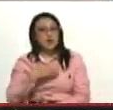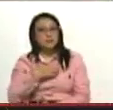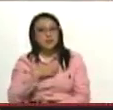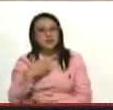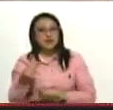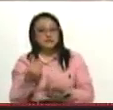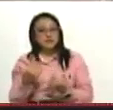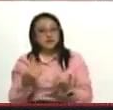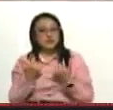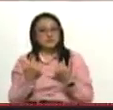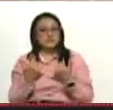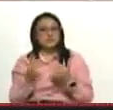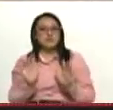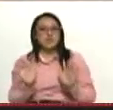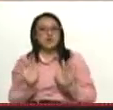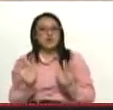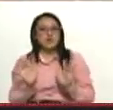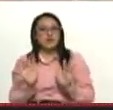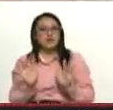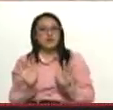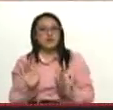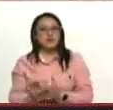hacerlo por ti mismo